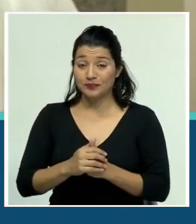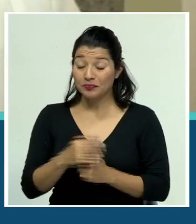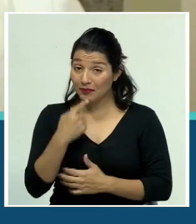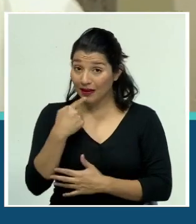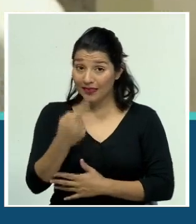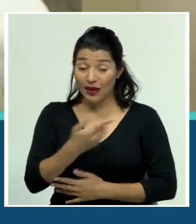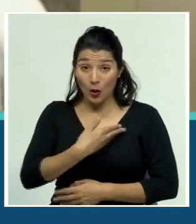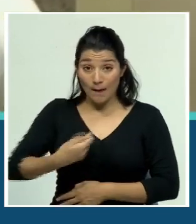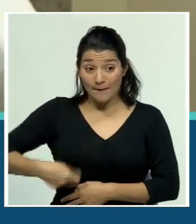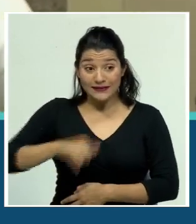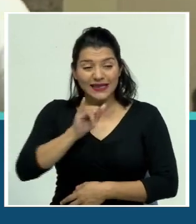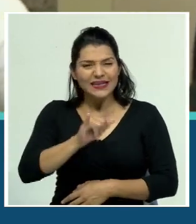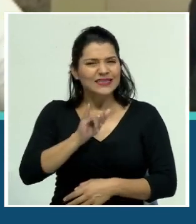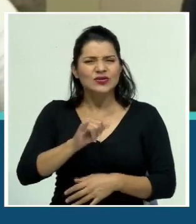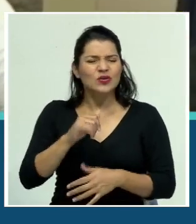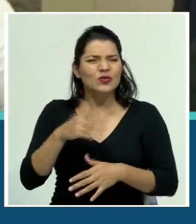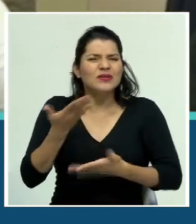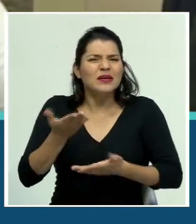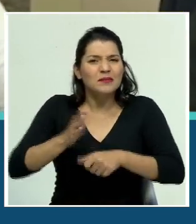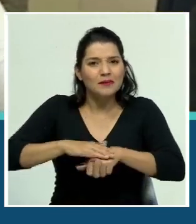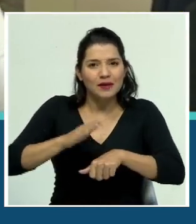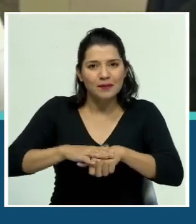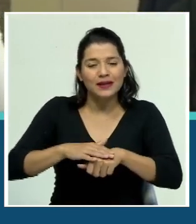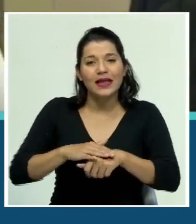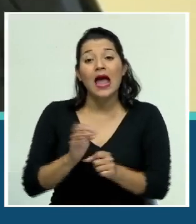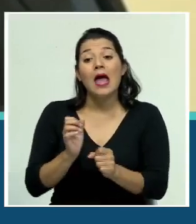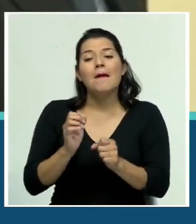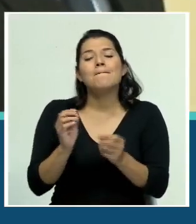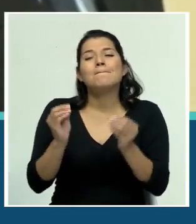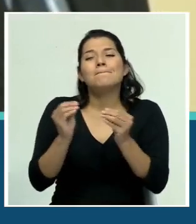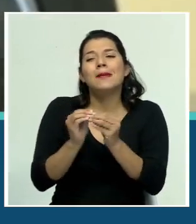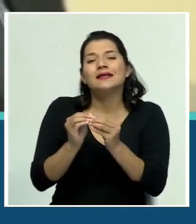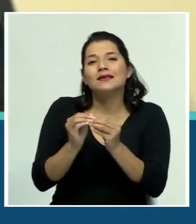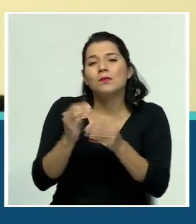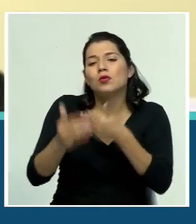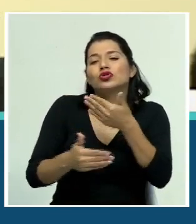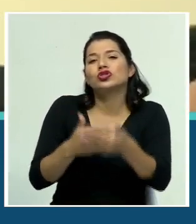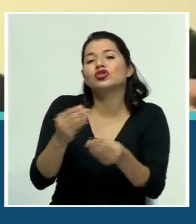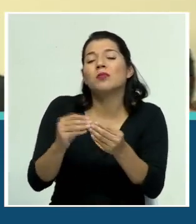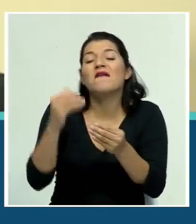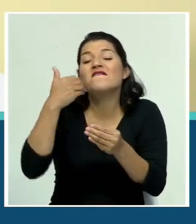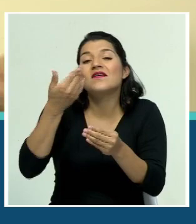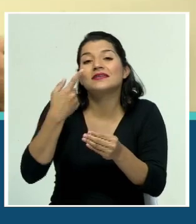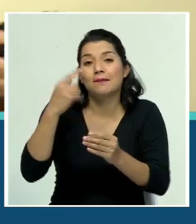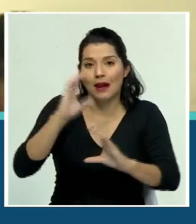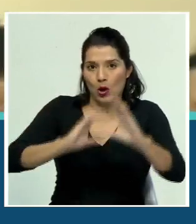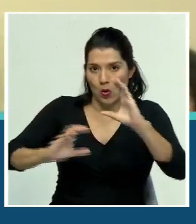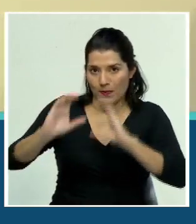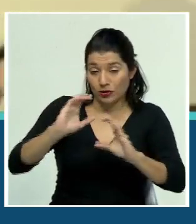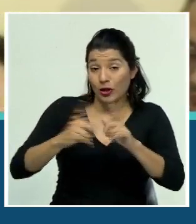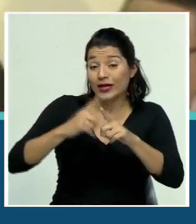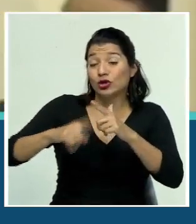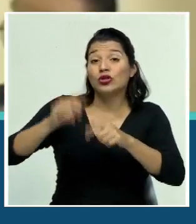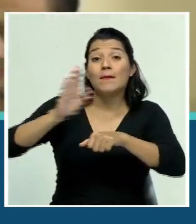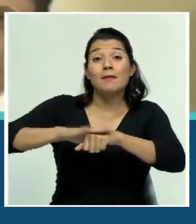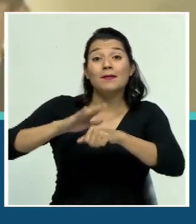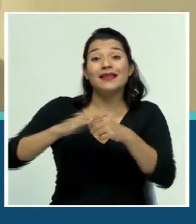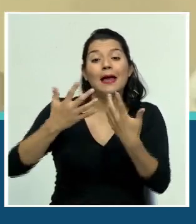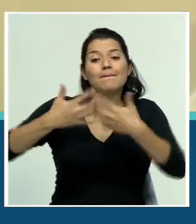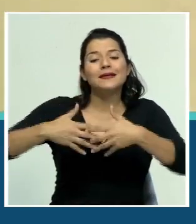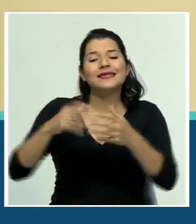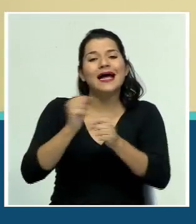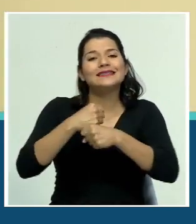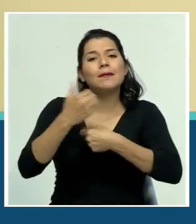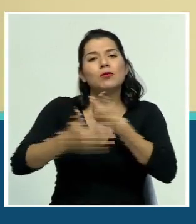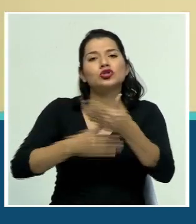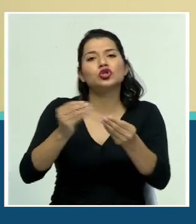que esto provocará una facilitación del comercio y ayudará a las empresas simplificando y reduciendo trámites. A